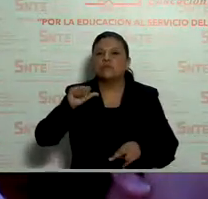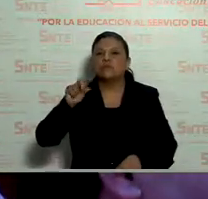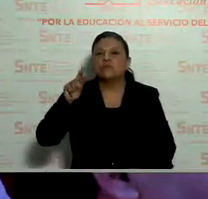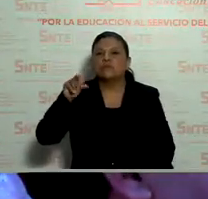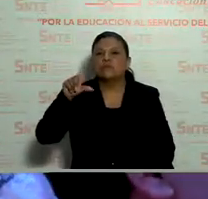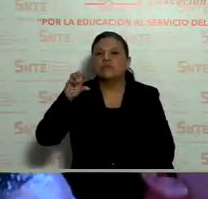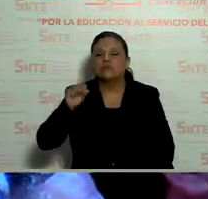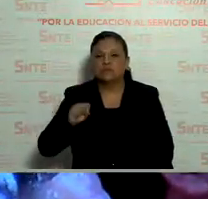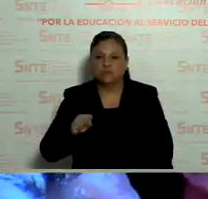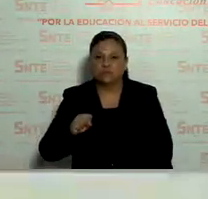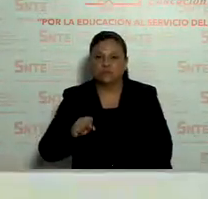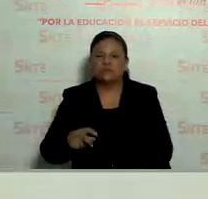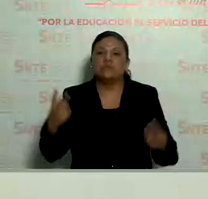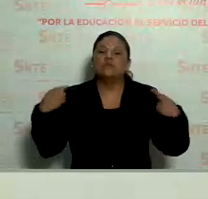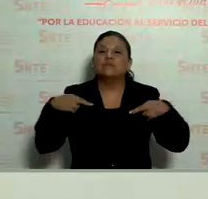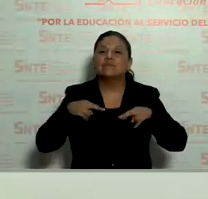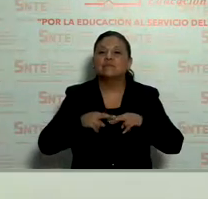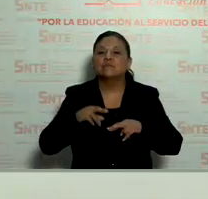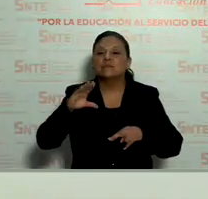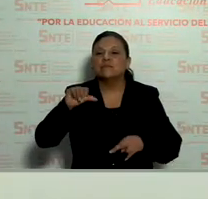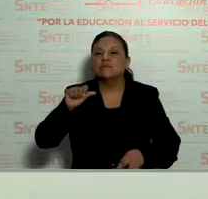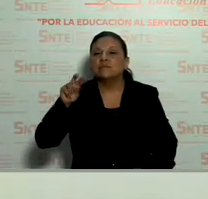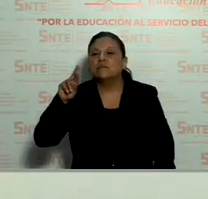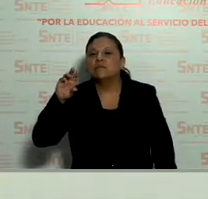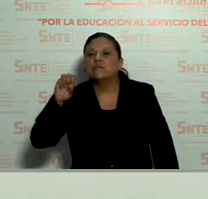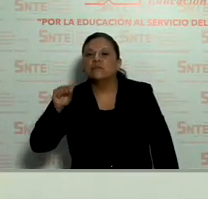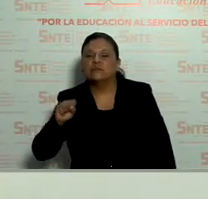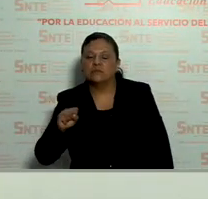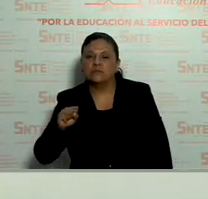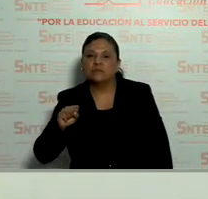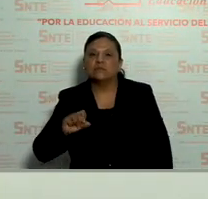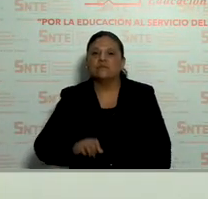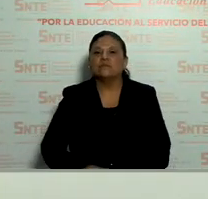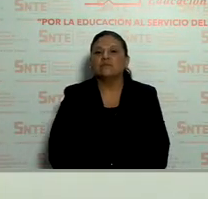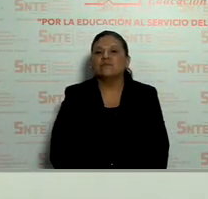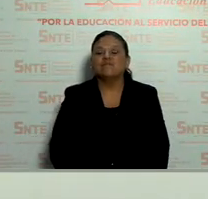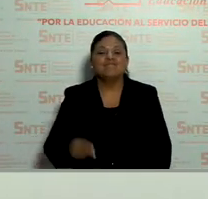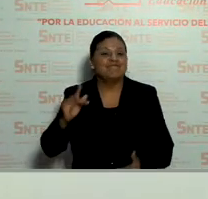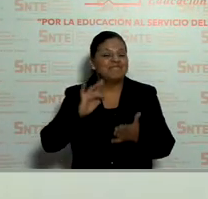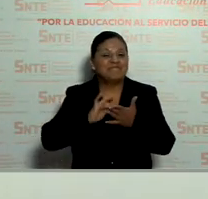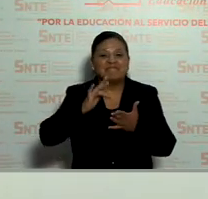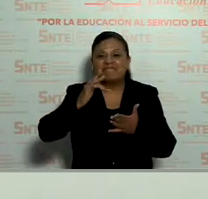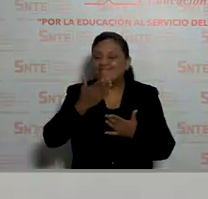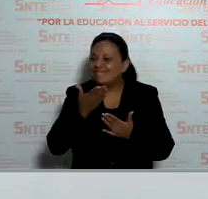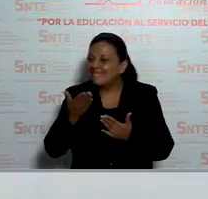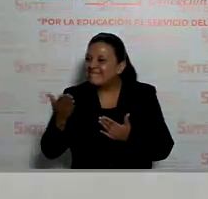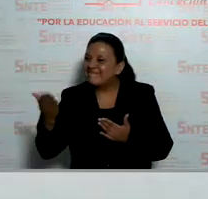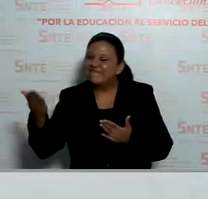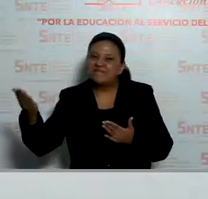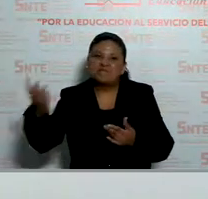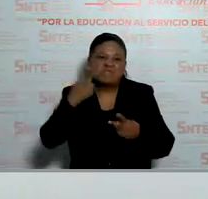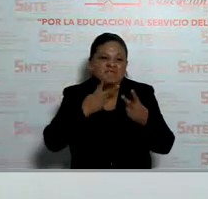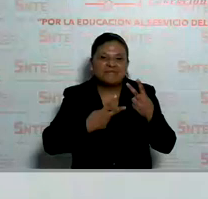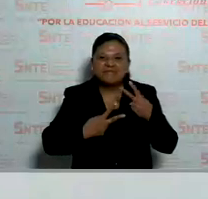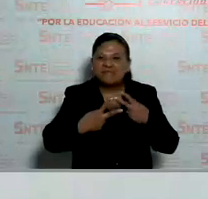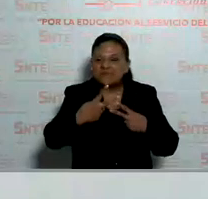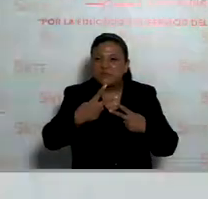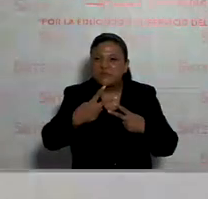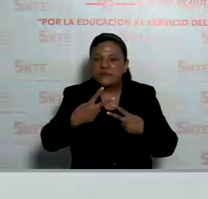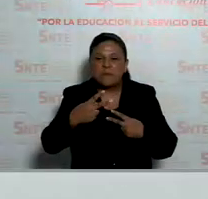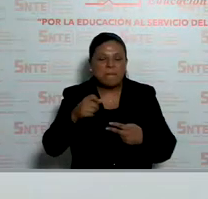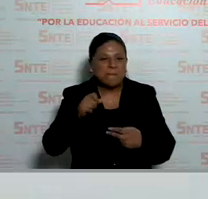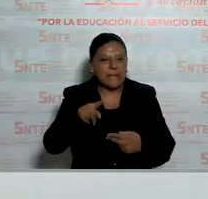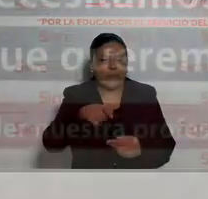Gómez Rodríguez. Profesor Carlos Arturo Méndez Chaparro. Muchas gracias por estar aquí. De igual